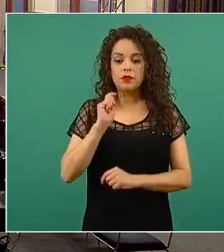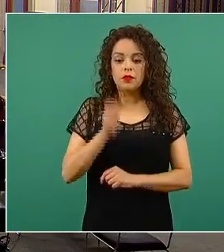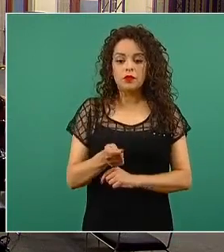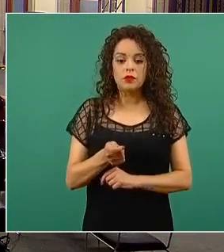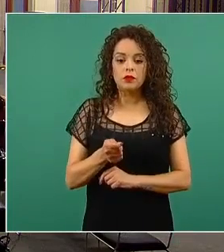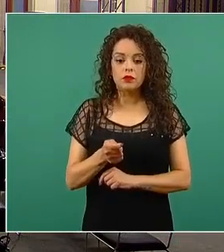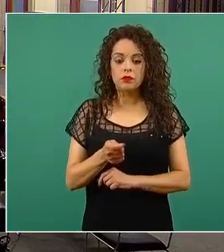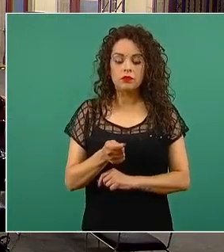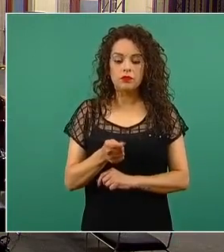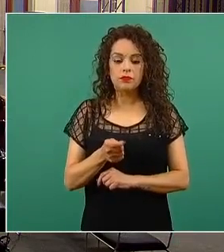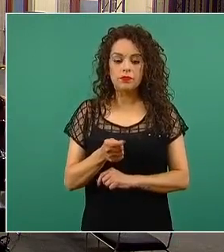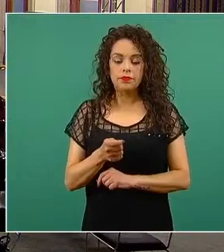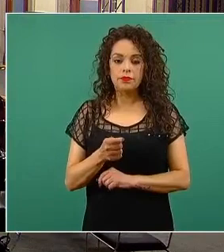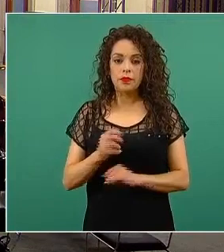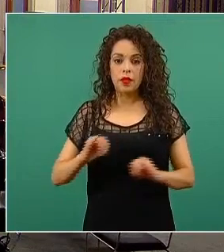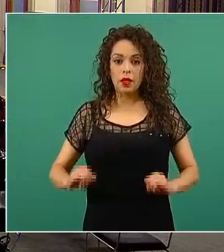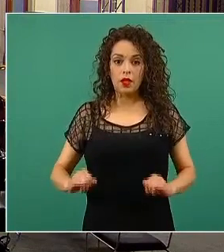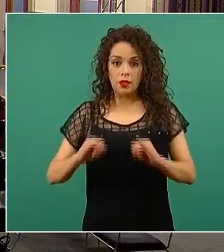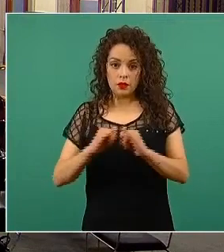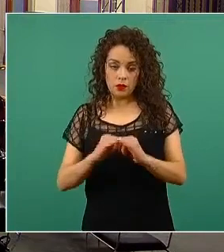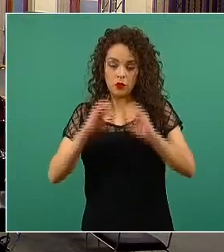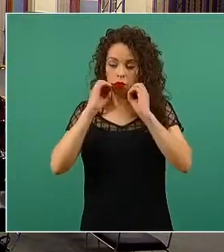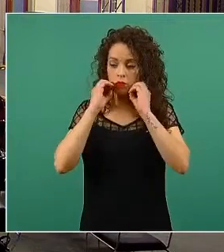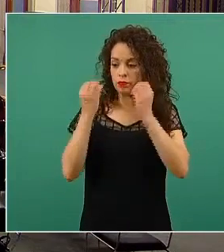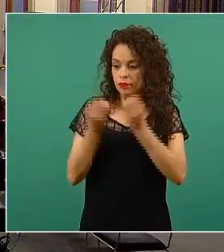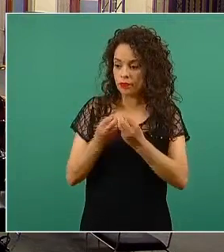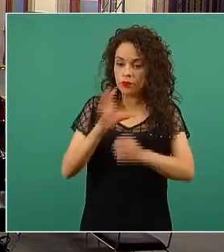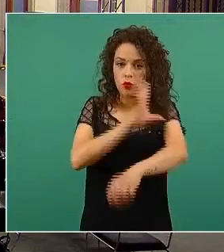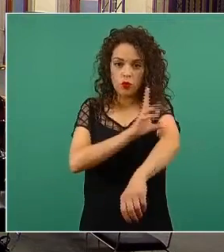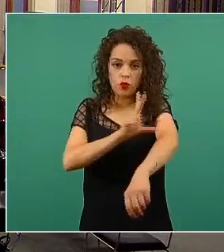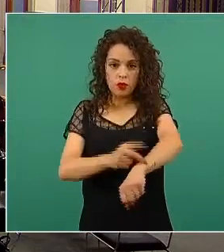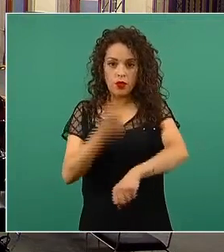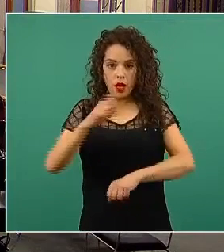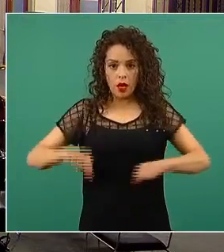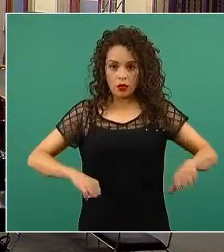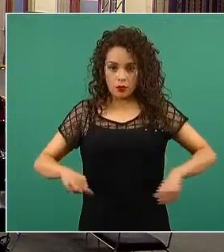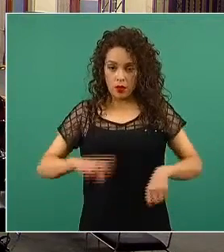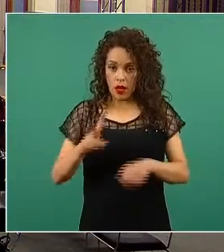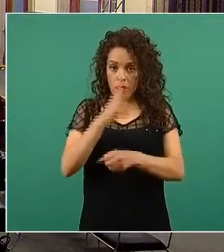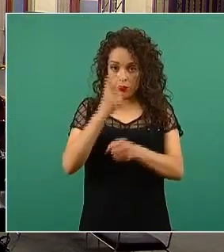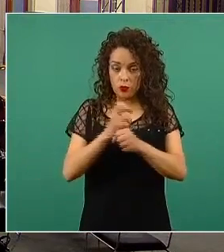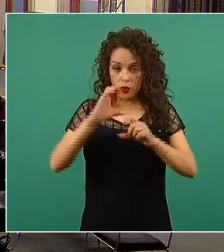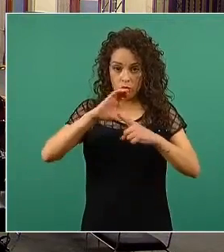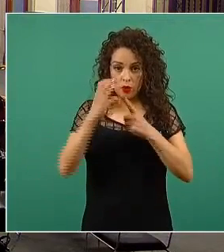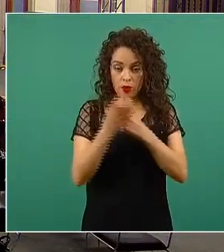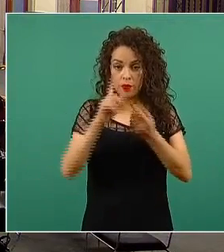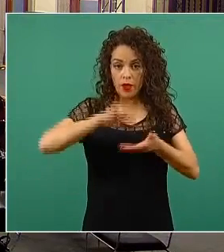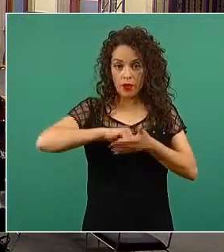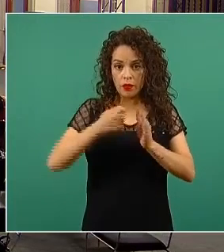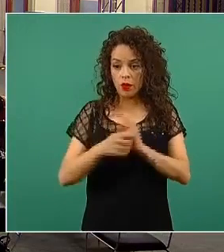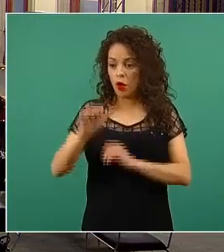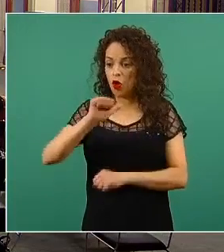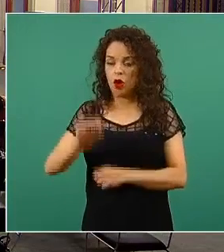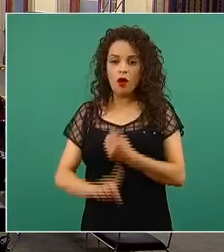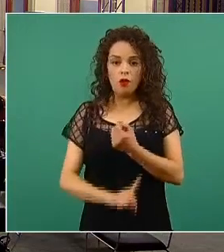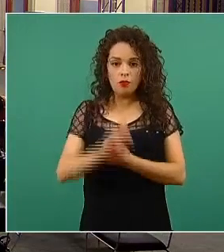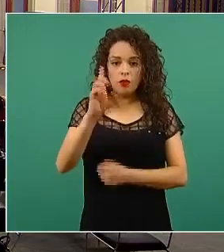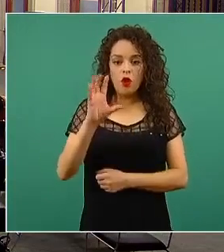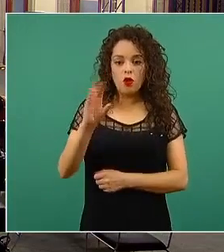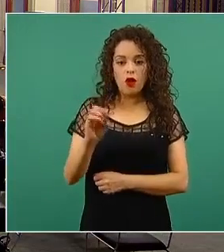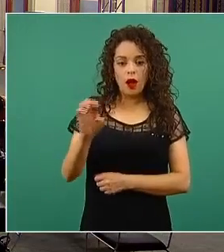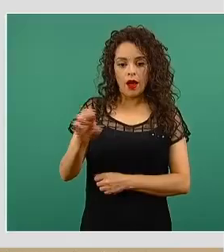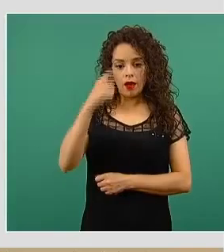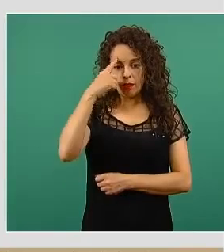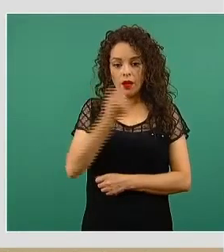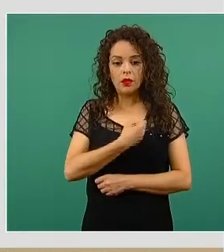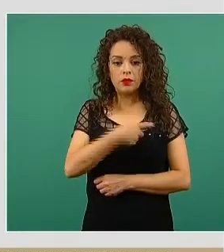coordinan toda esta actividad, como son, además del subcomité técnico, el Comité Operativo de Emergencias, nuestro COE de Salud